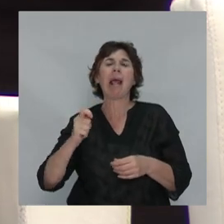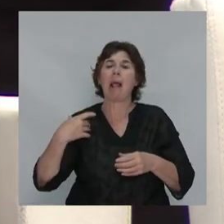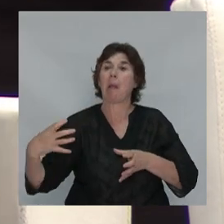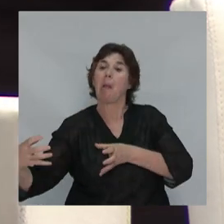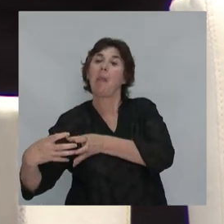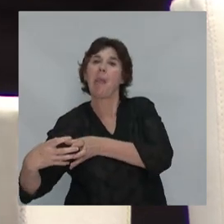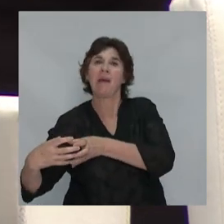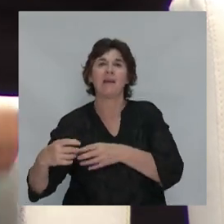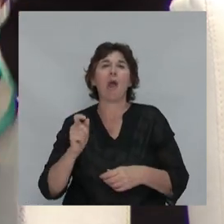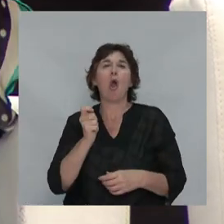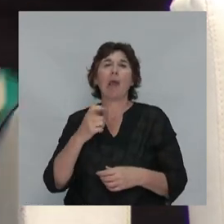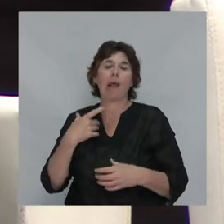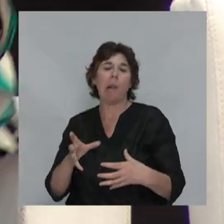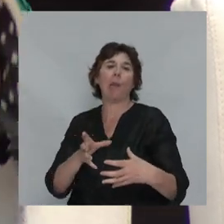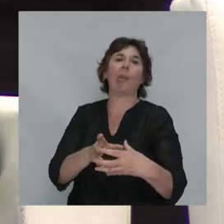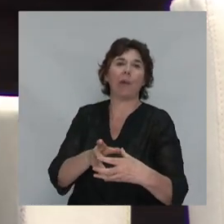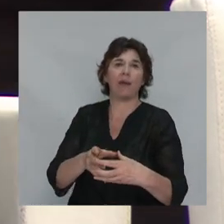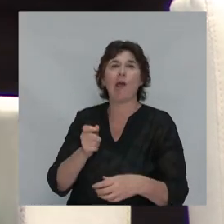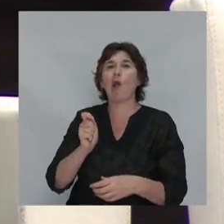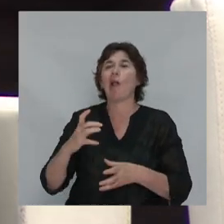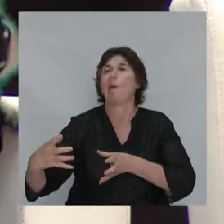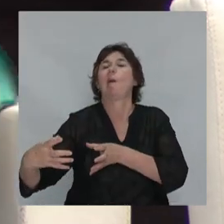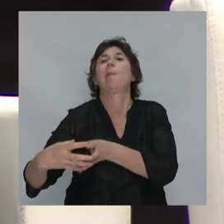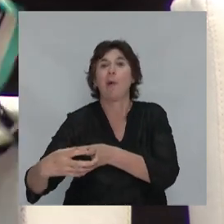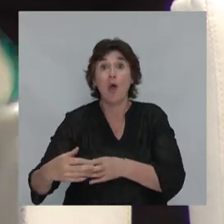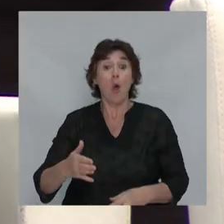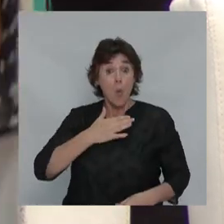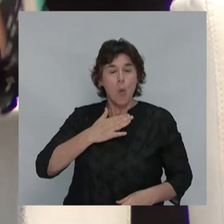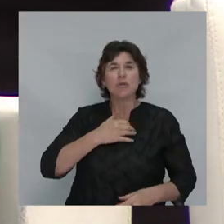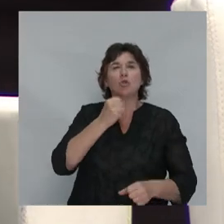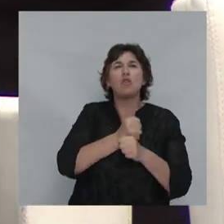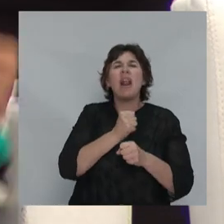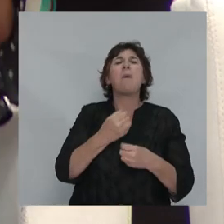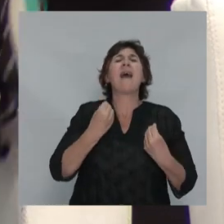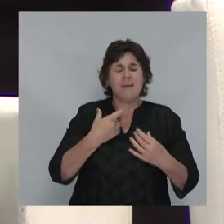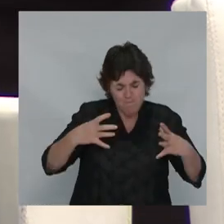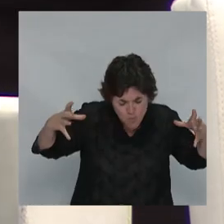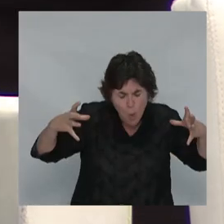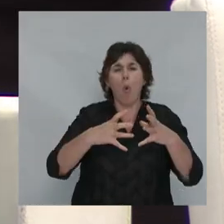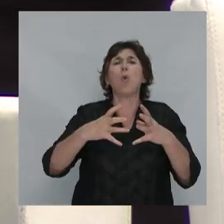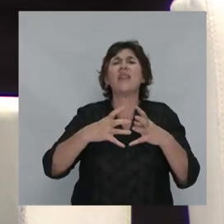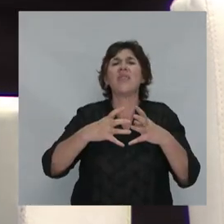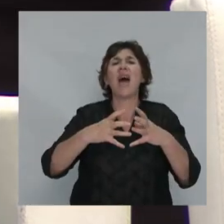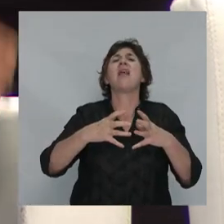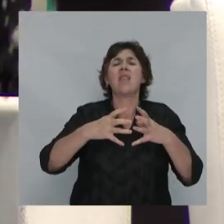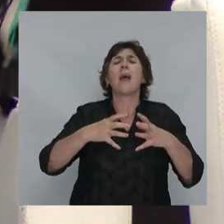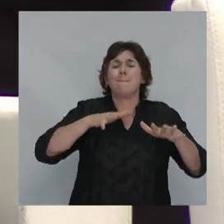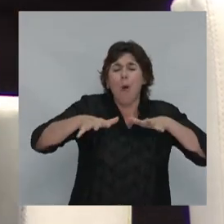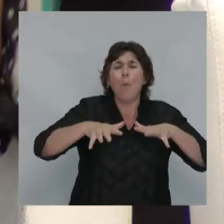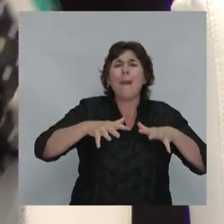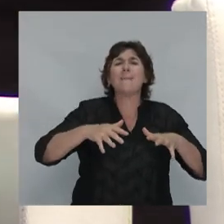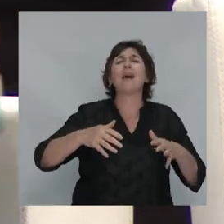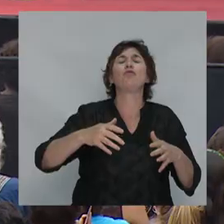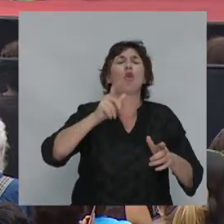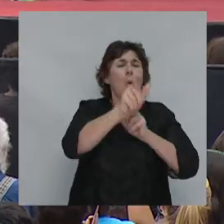cómo acumular. Nuestra tarea es la tarea de la unidad del movimiento popular,